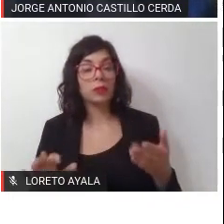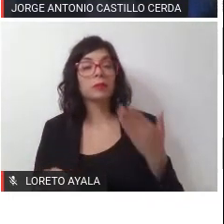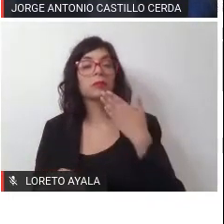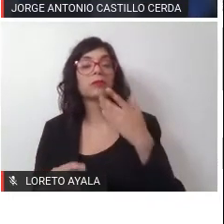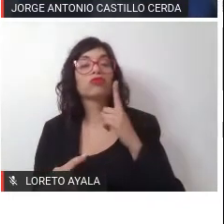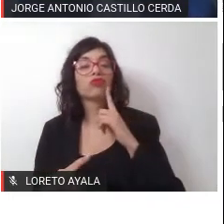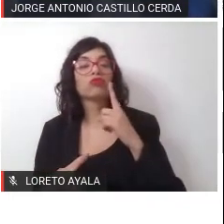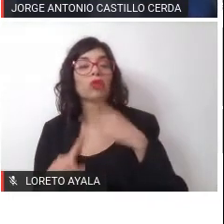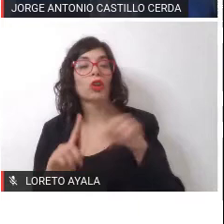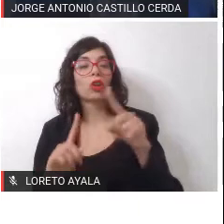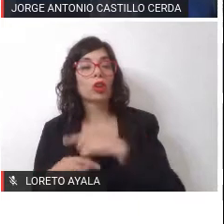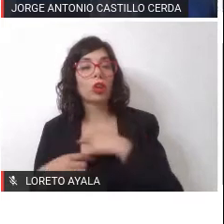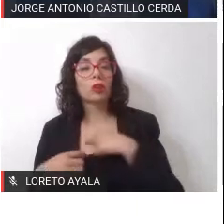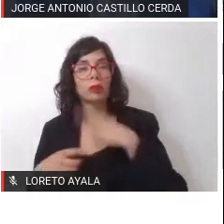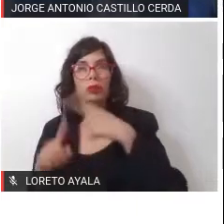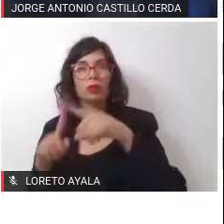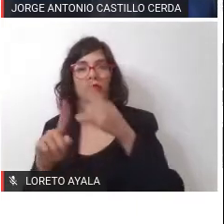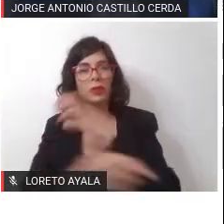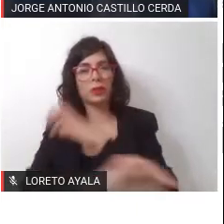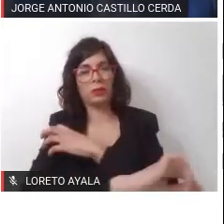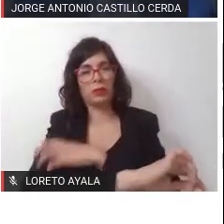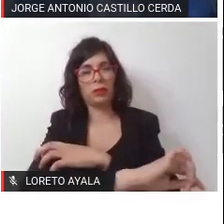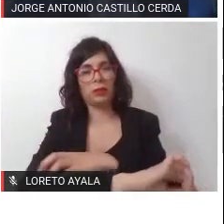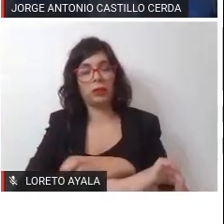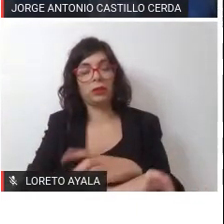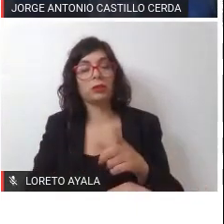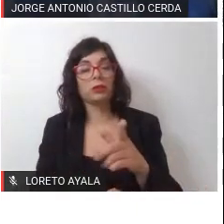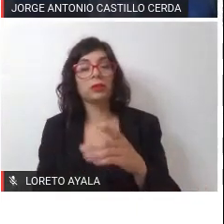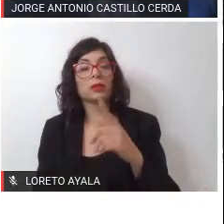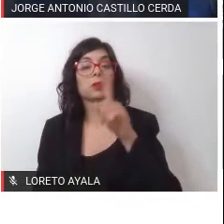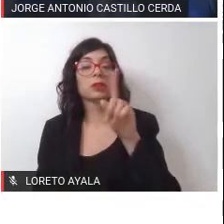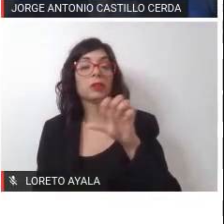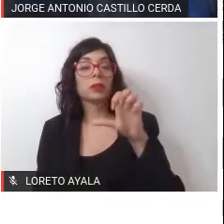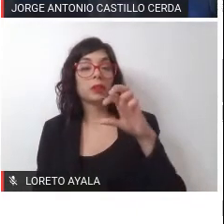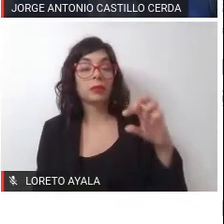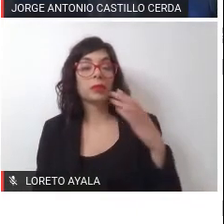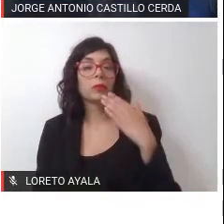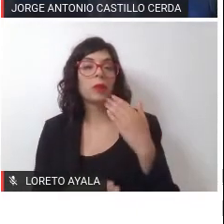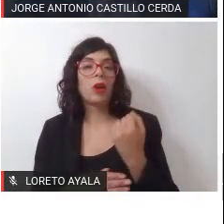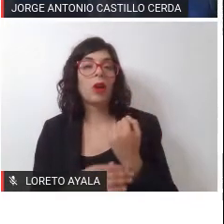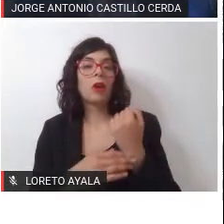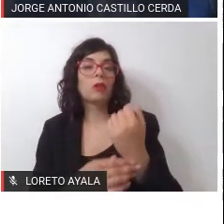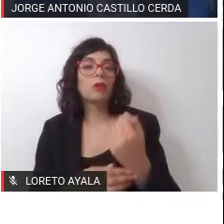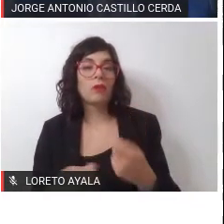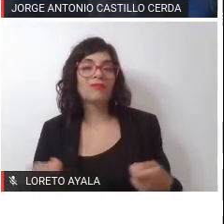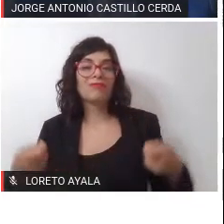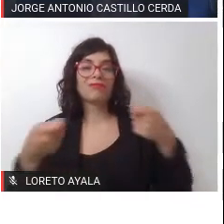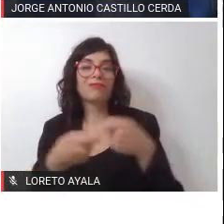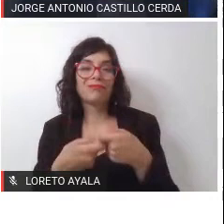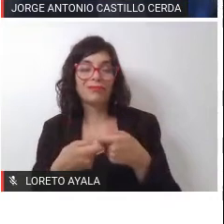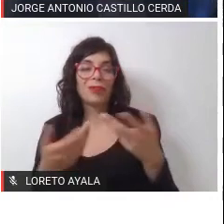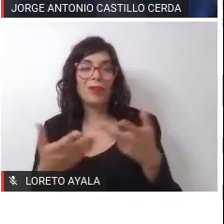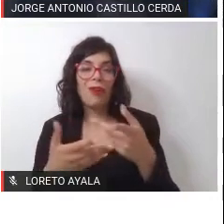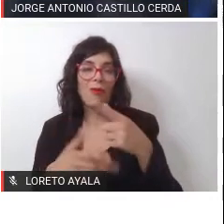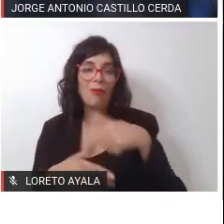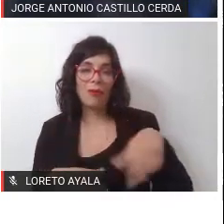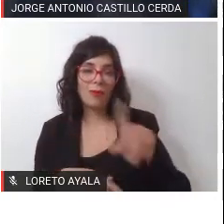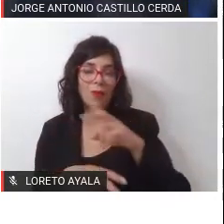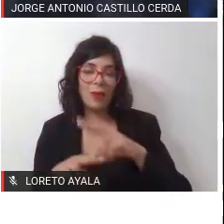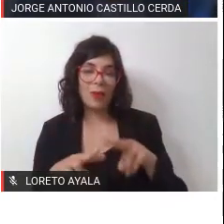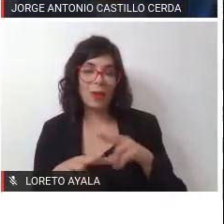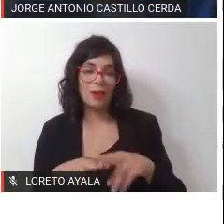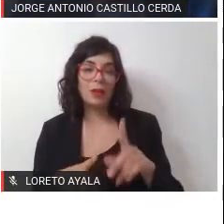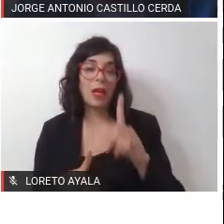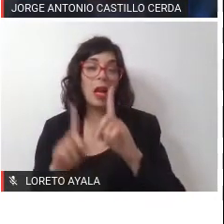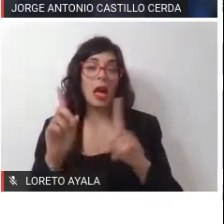en algunas regiones, donde la CEP también nos ha ayudado a poder financiar estos encuentros y que en algunas regiones y